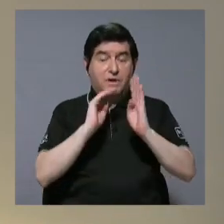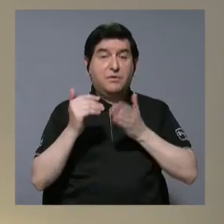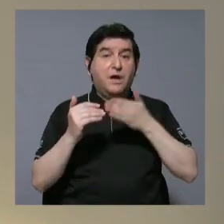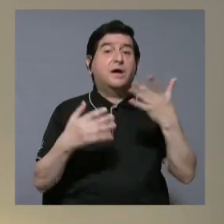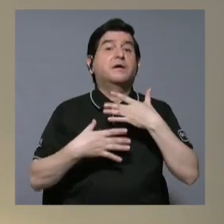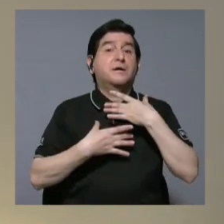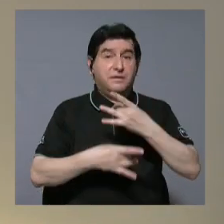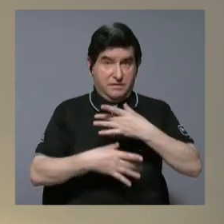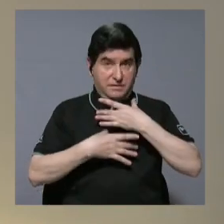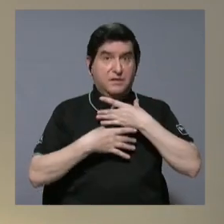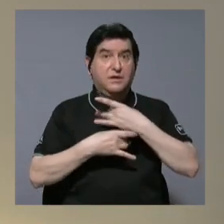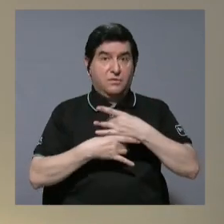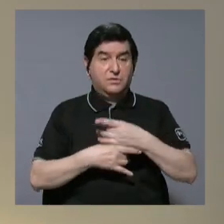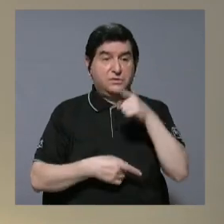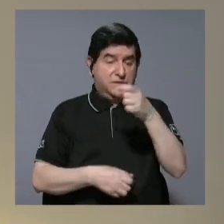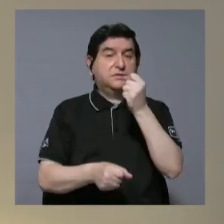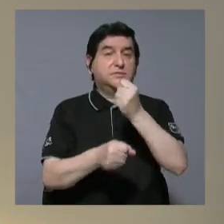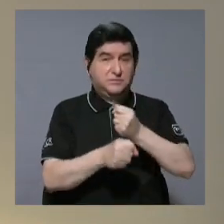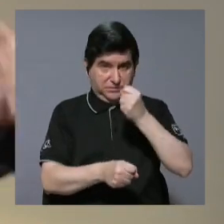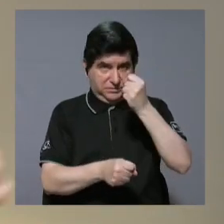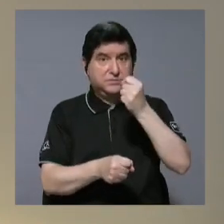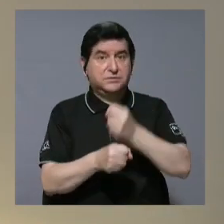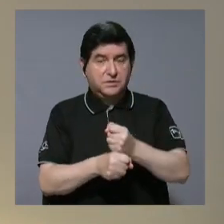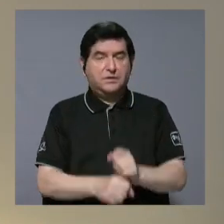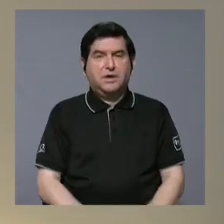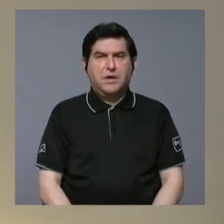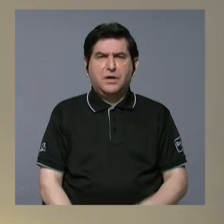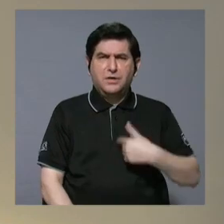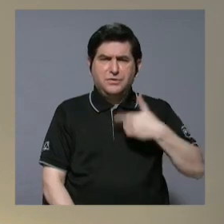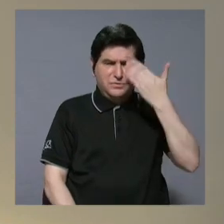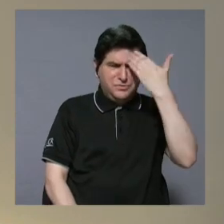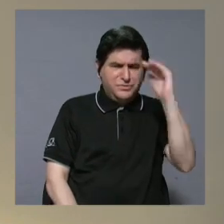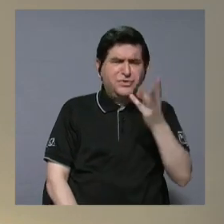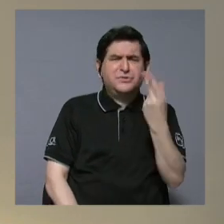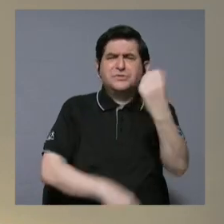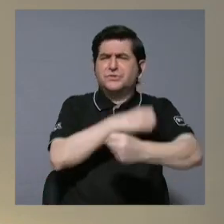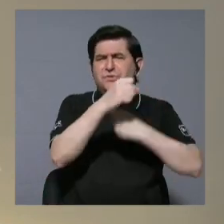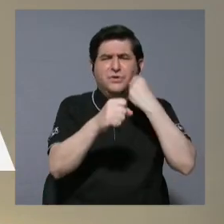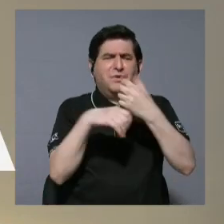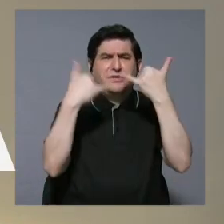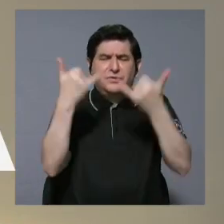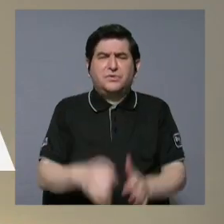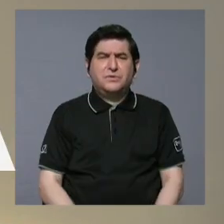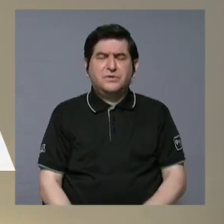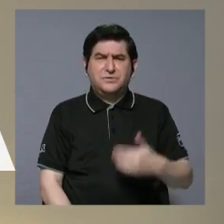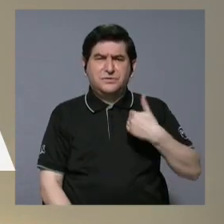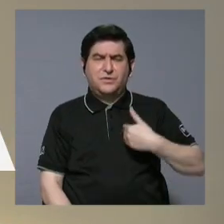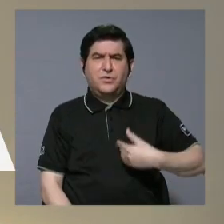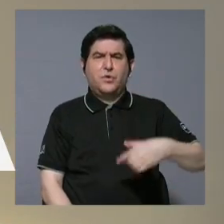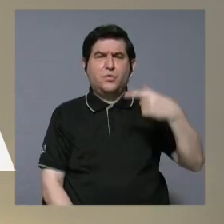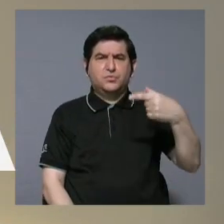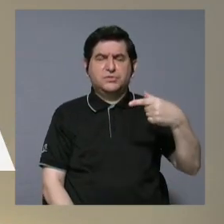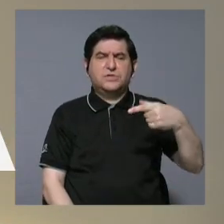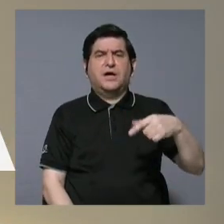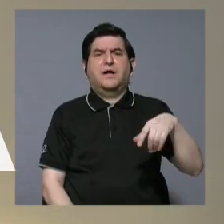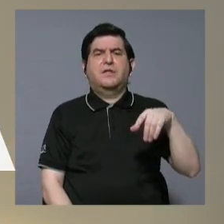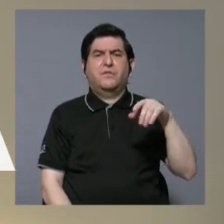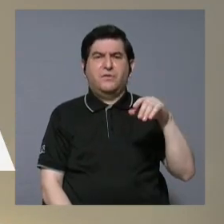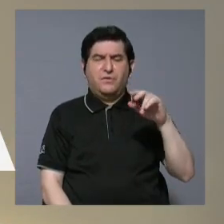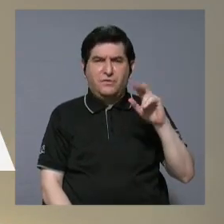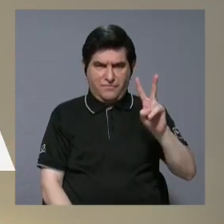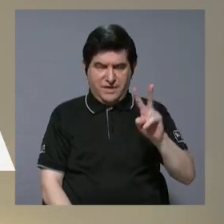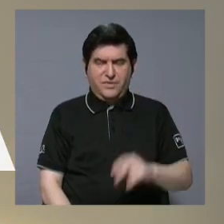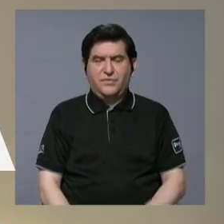interesantísimas en que ha estado trabajando yo no sé cuántos años don Gustavo Bobado, que es el